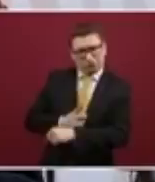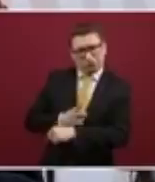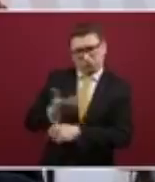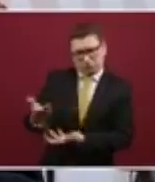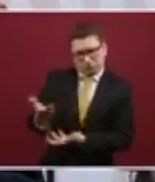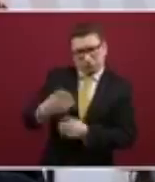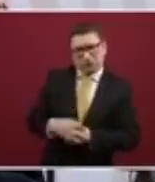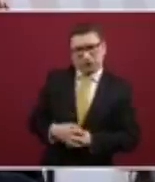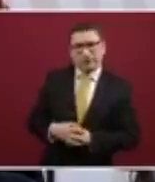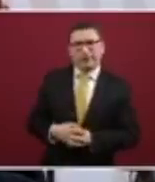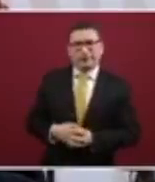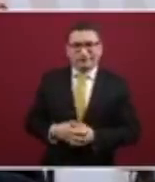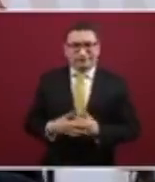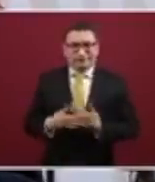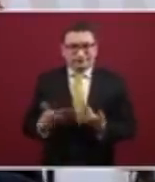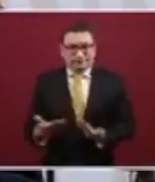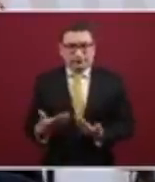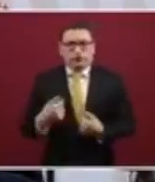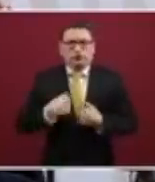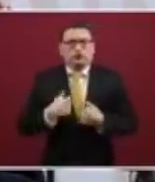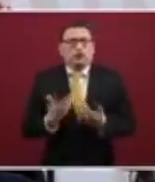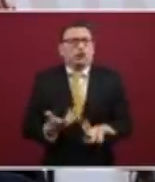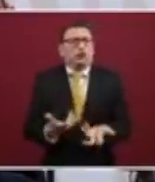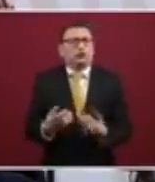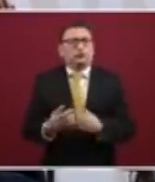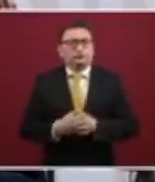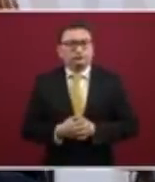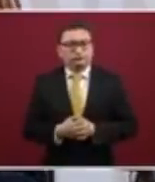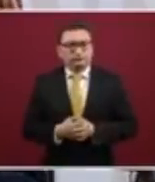¿Qué es lo que hago?